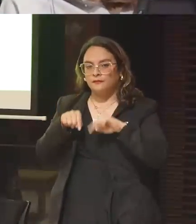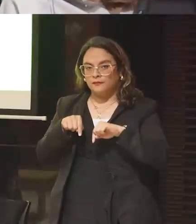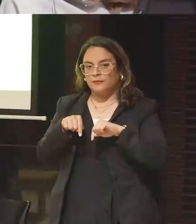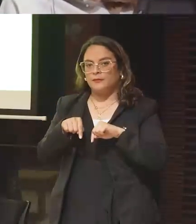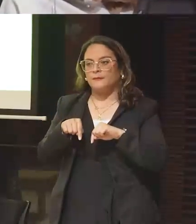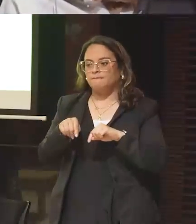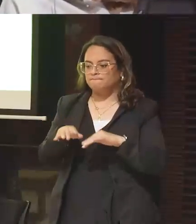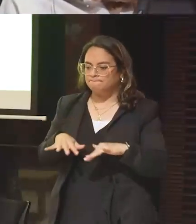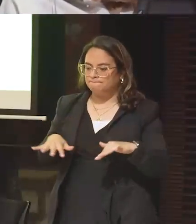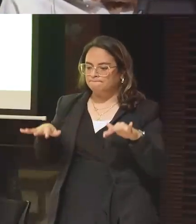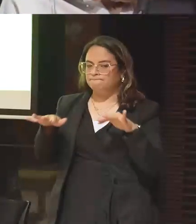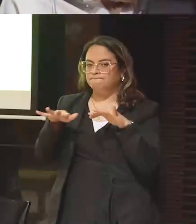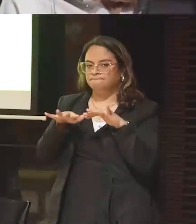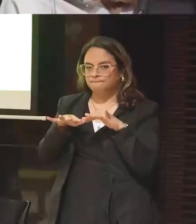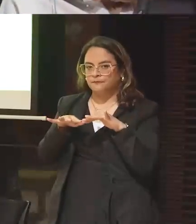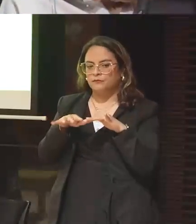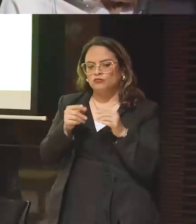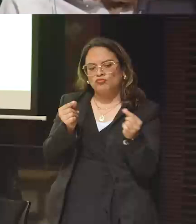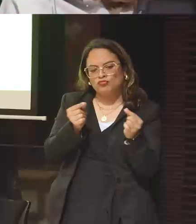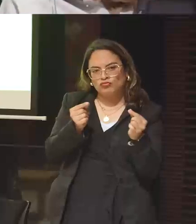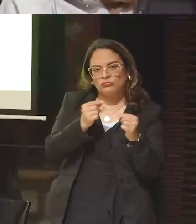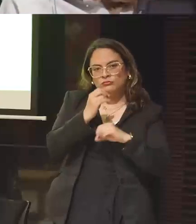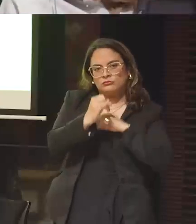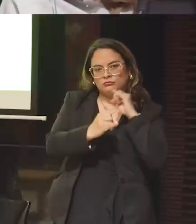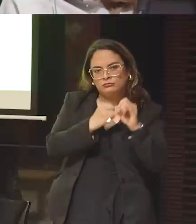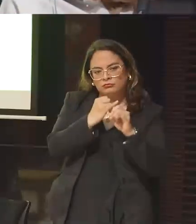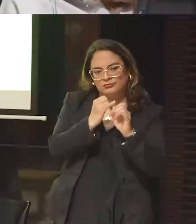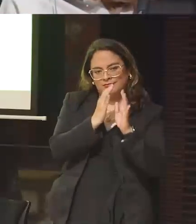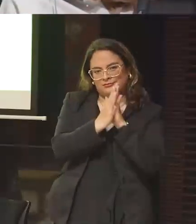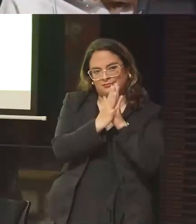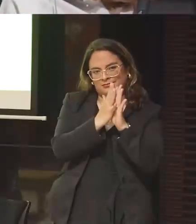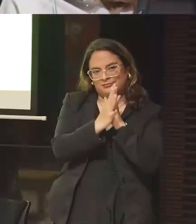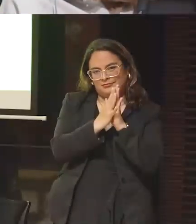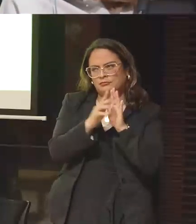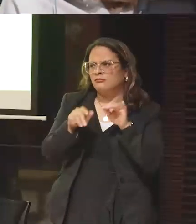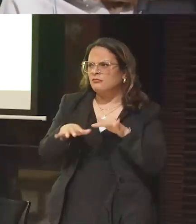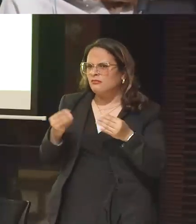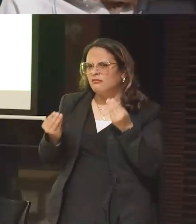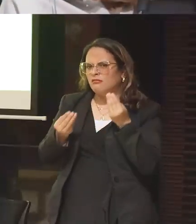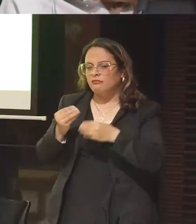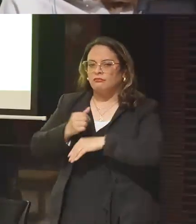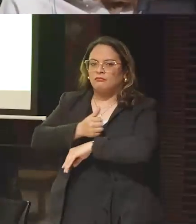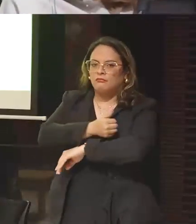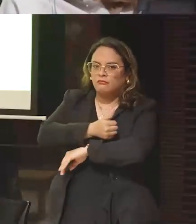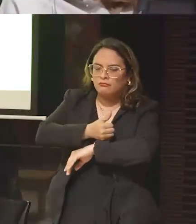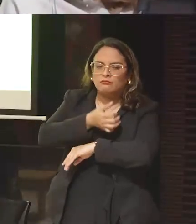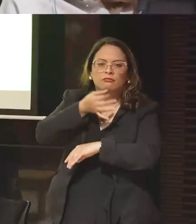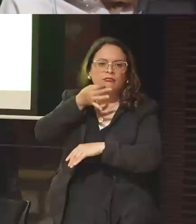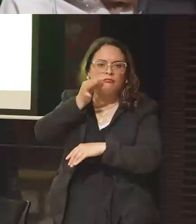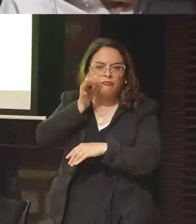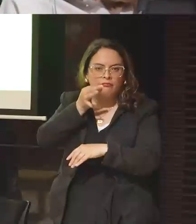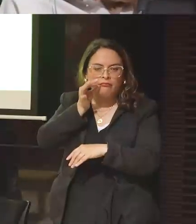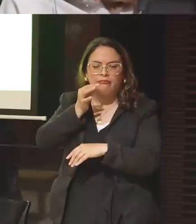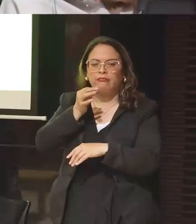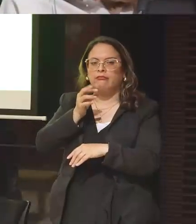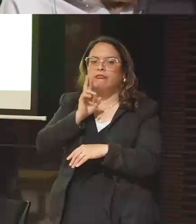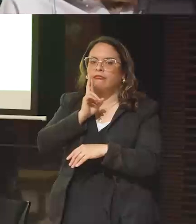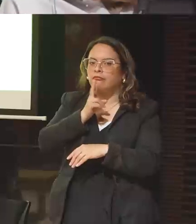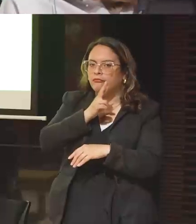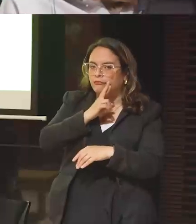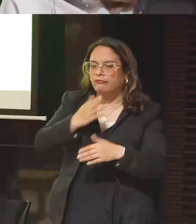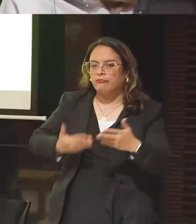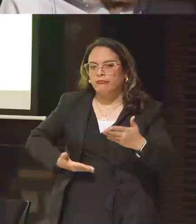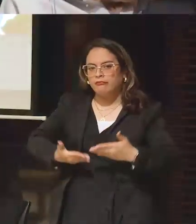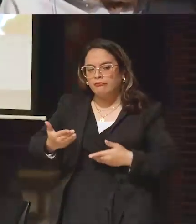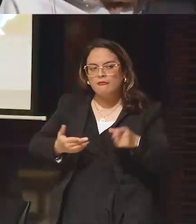estos entornos, tanto en el Centro Internacional como aquí, ¿qué hay? Hay cafés, bares, gastrobares y restaurantes. Si nosotros le